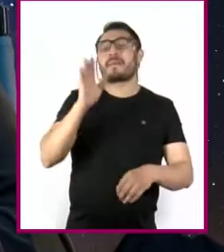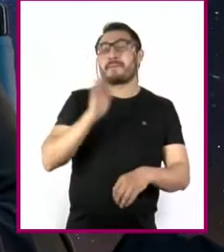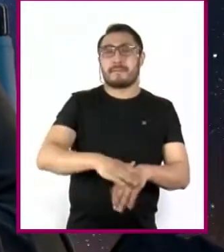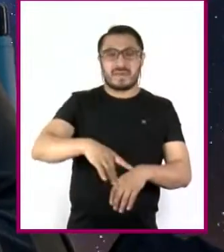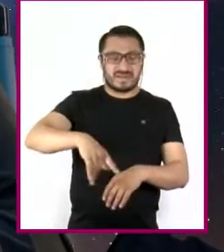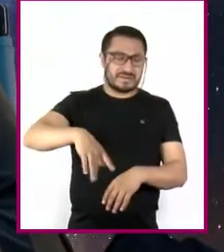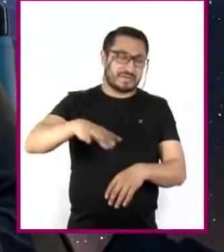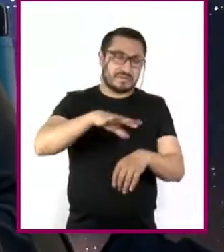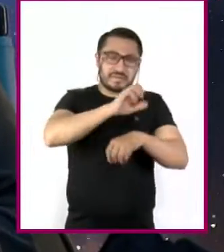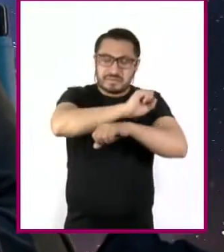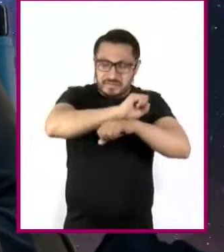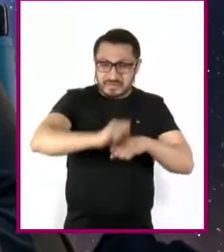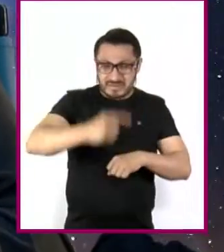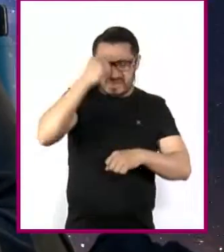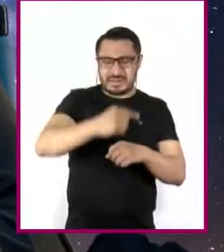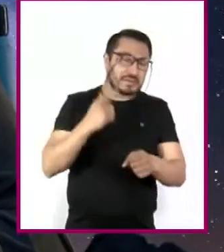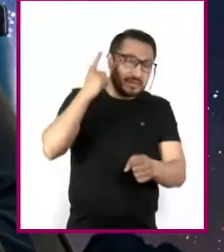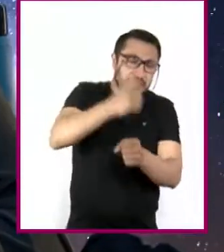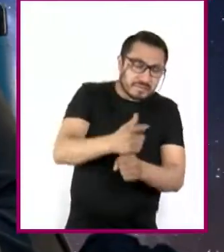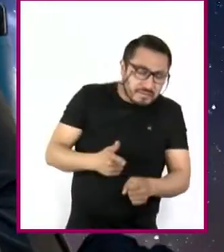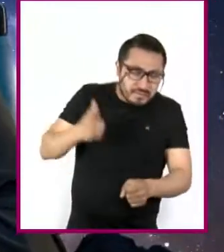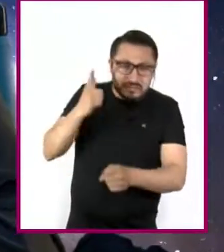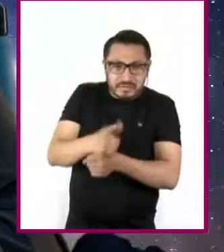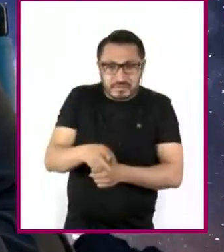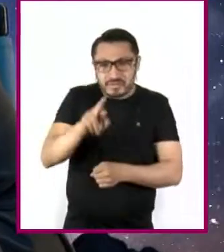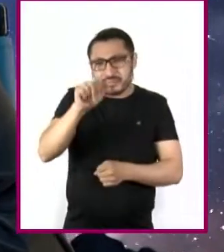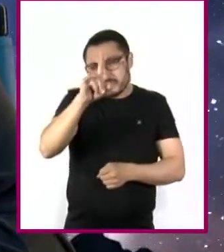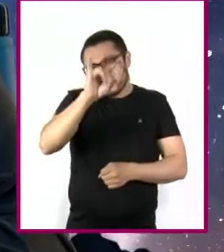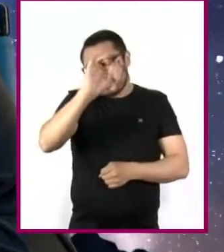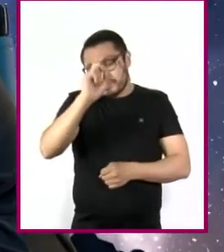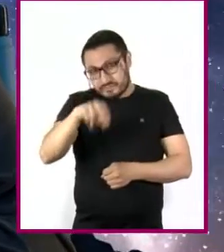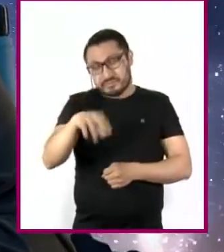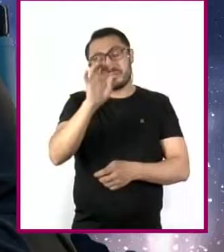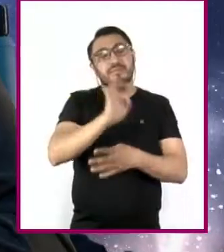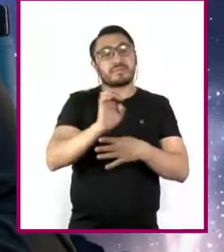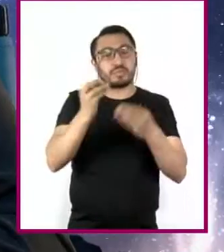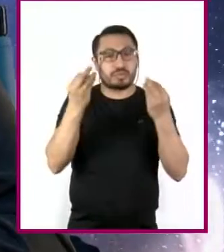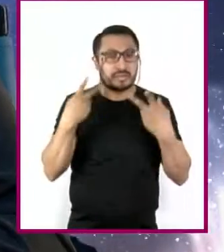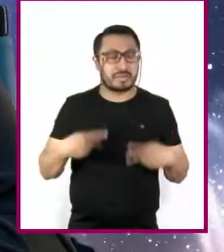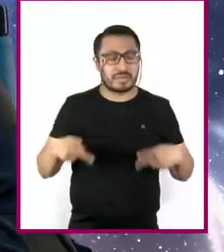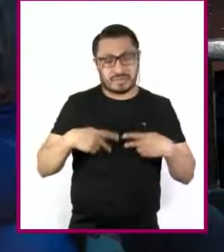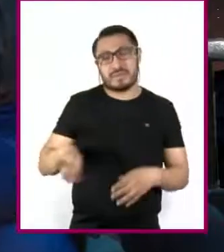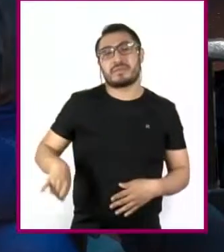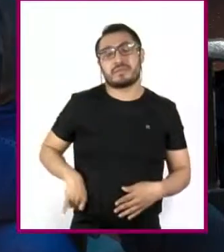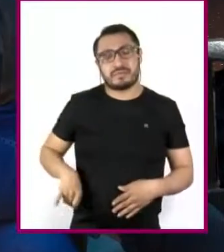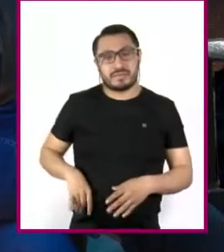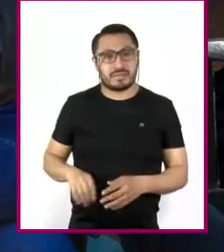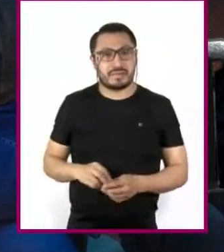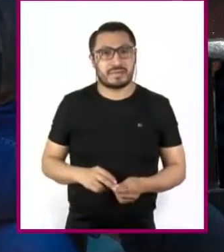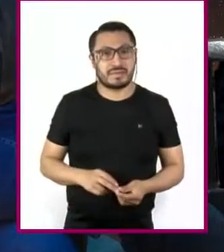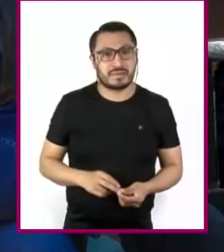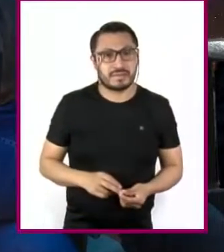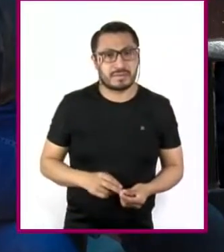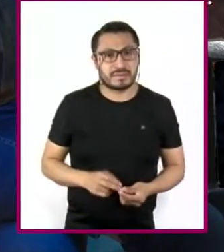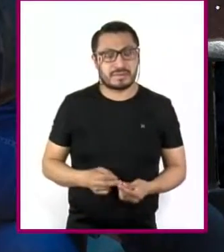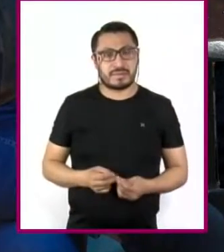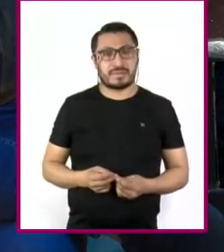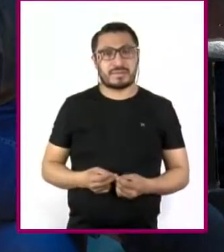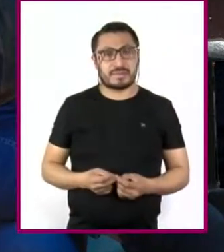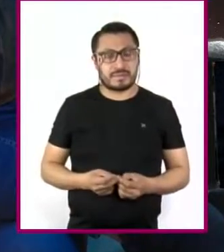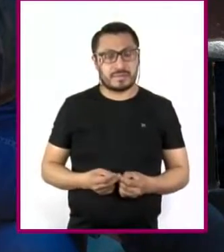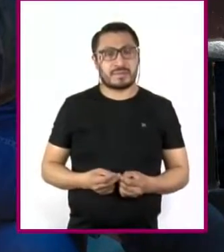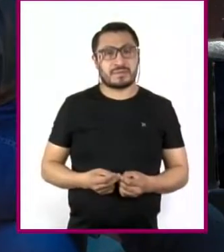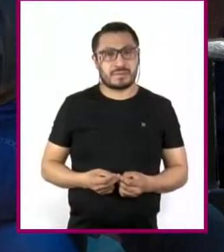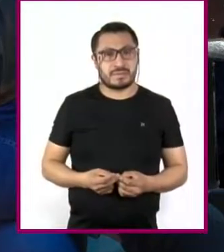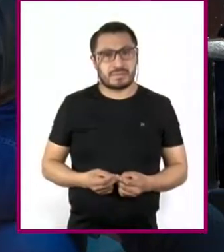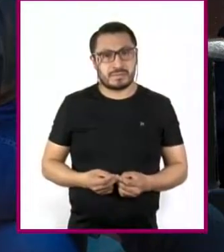detectar isótopos radioactivos? Por eso es que muchísima gente está interesada. Sí, y por si fuera